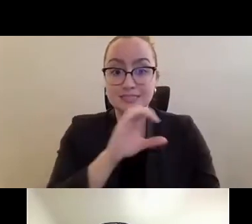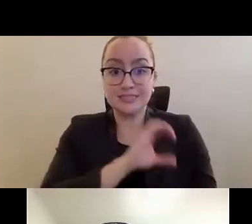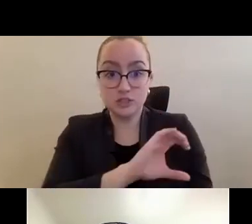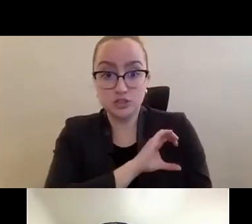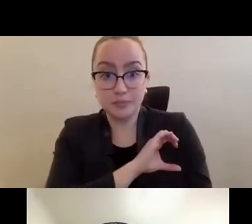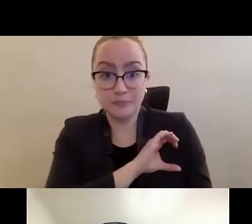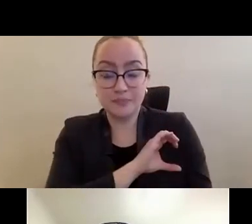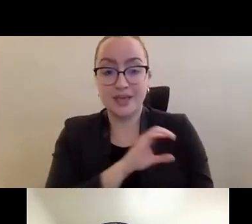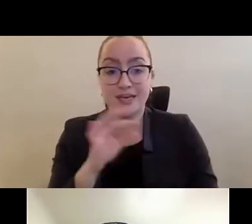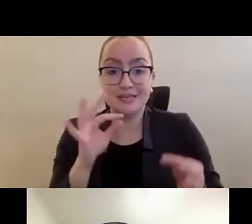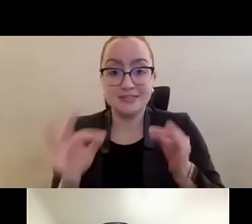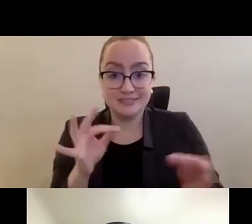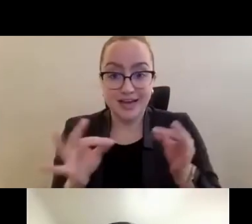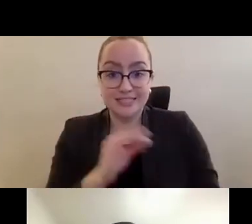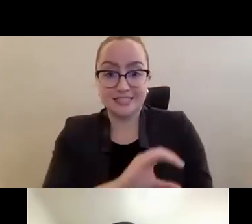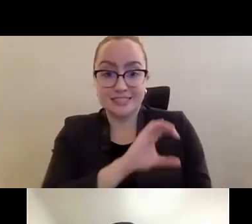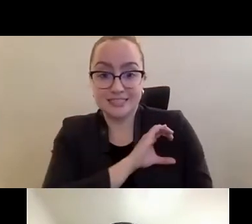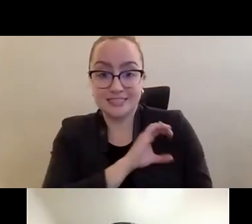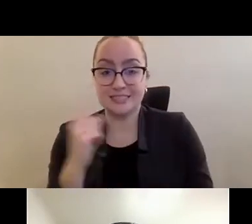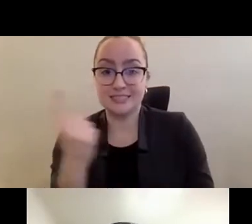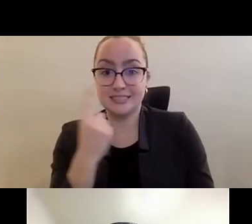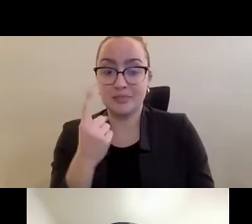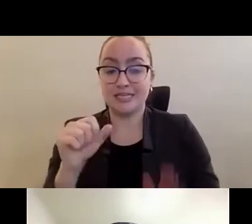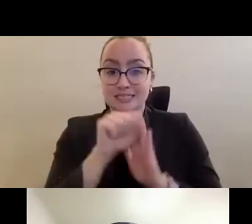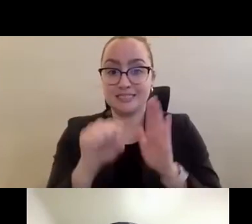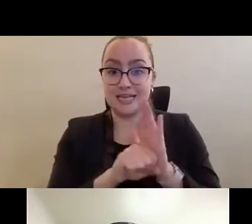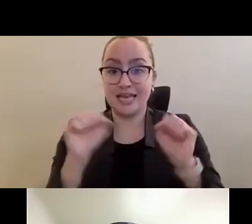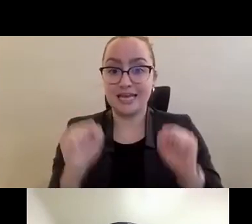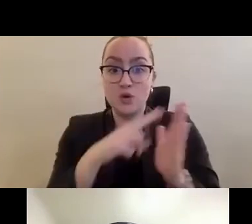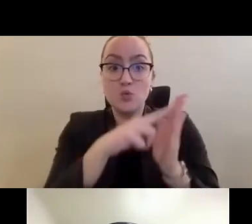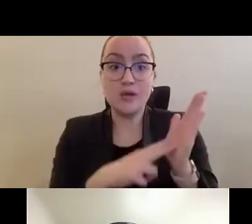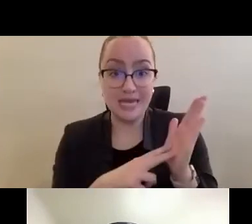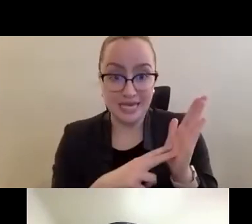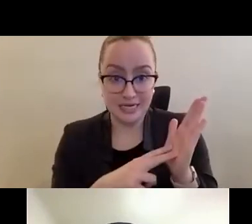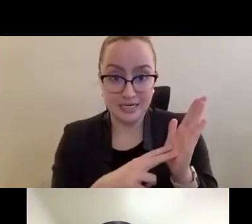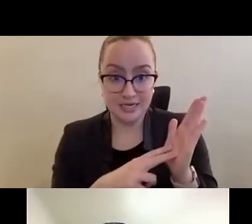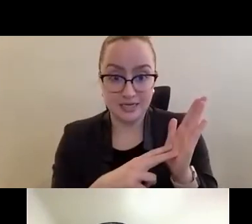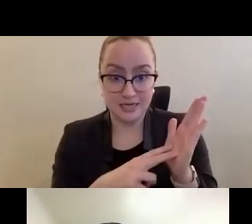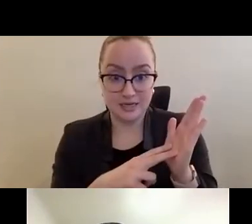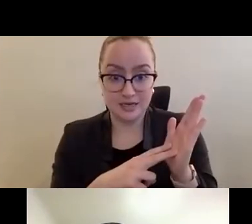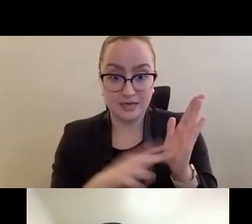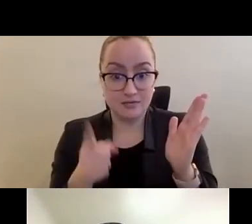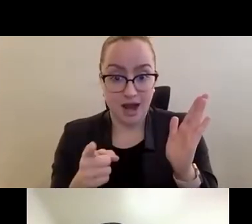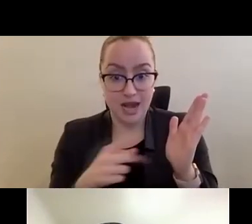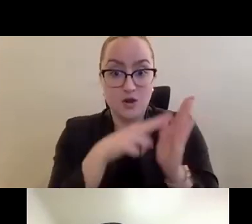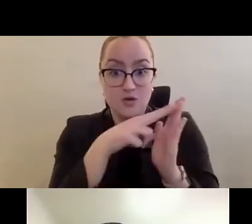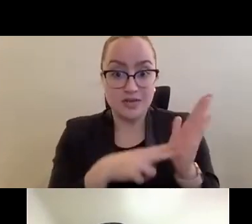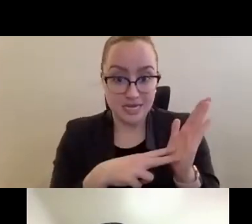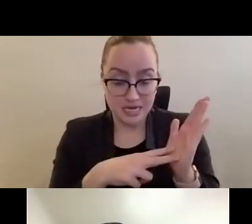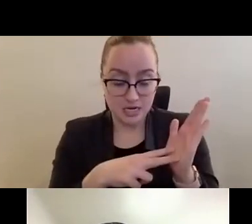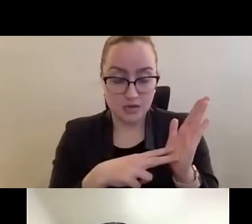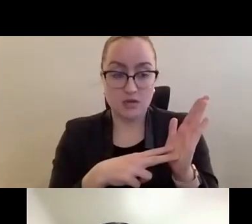es algo, si es algo claro o no. Cuando ciudadanía es algo definido, es algo